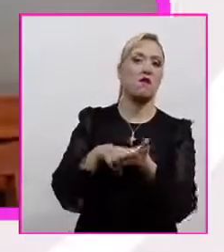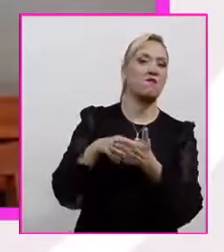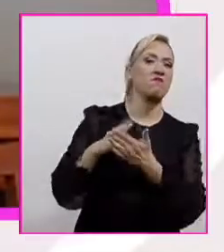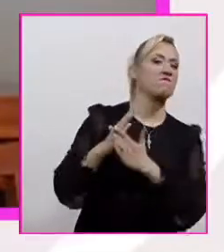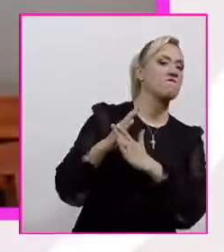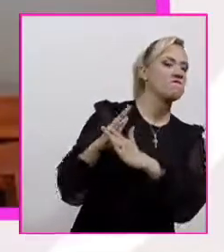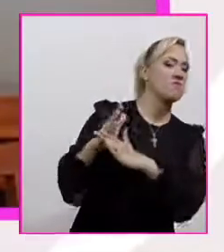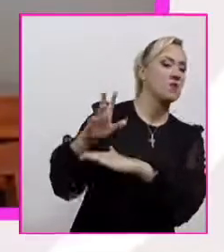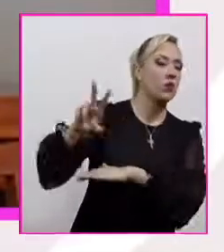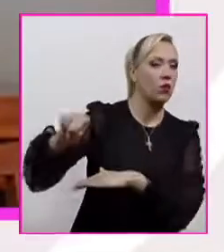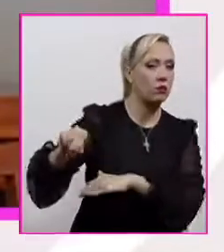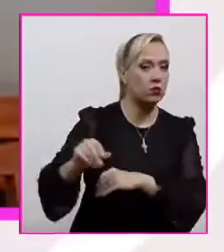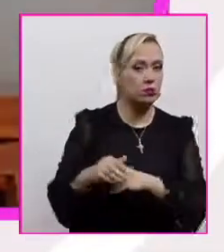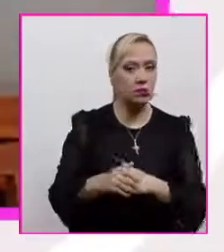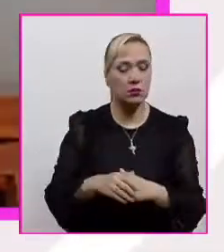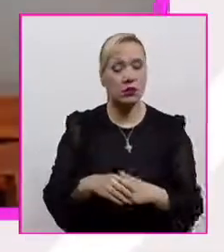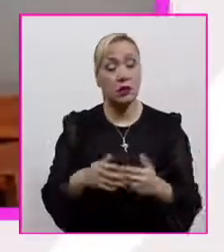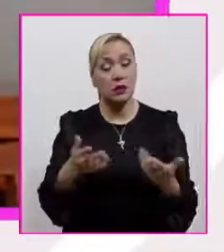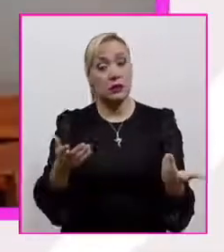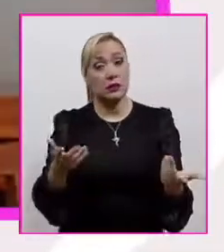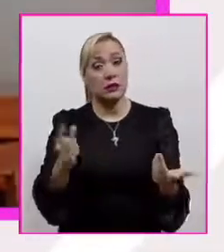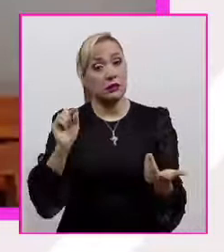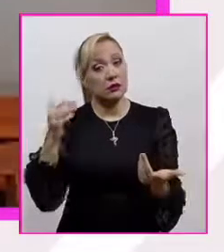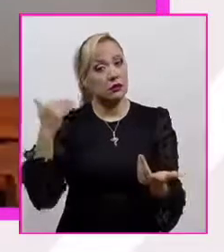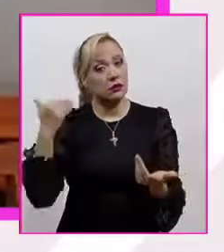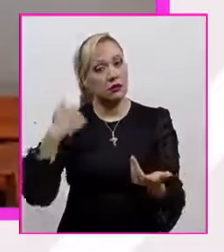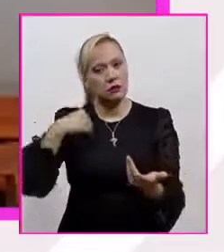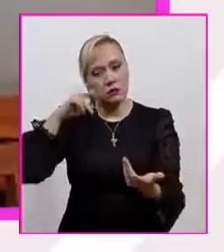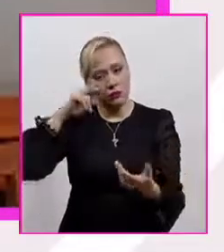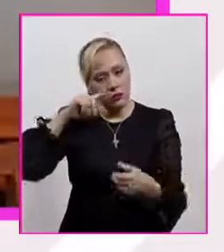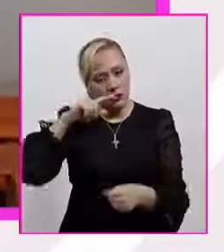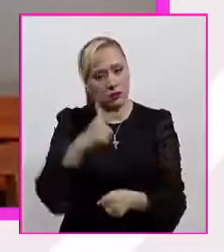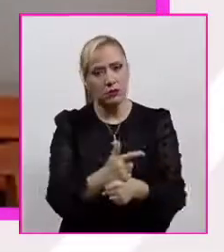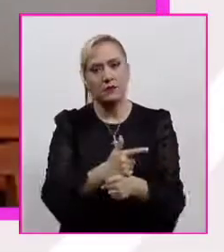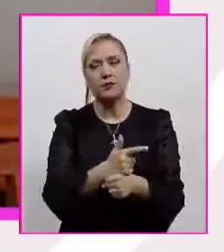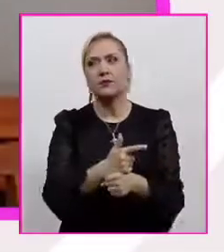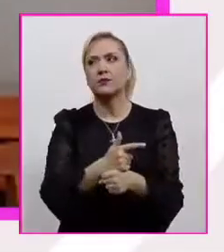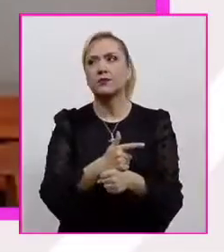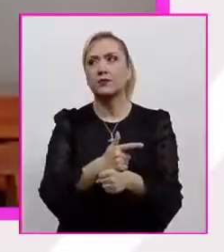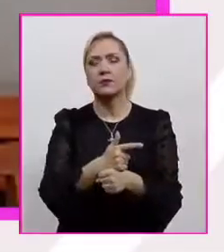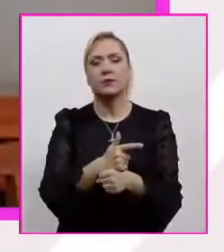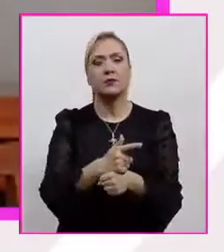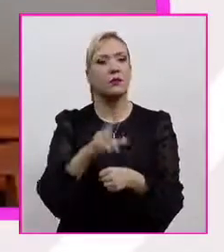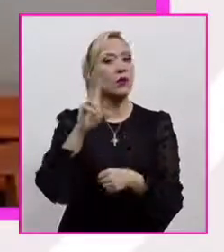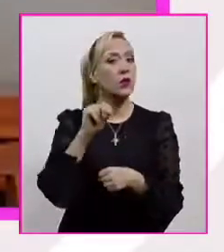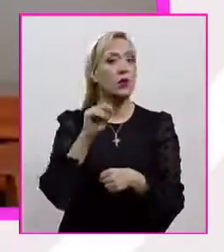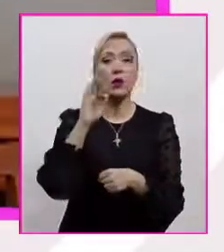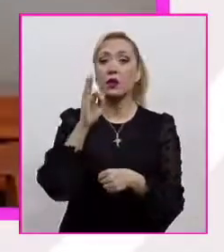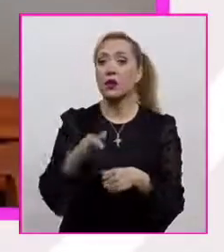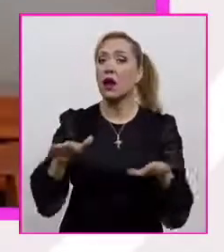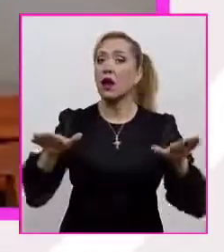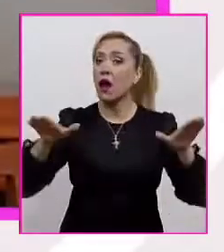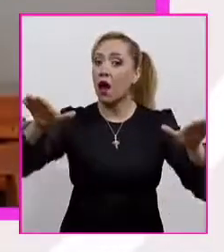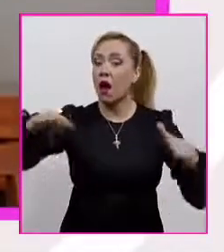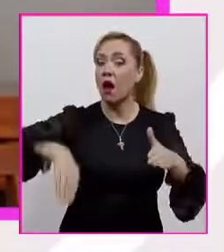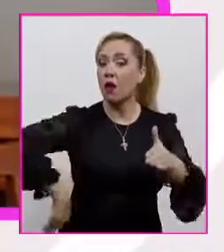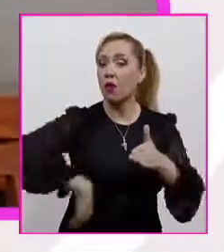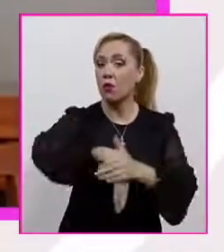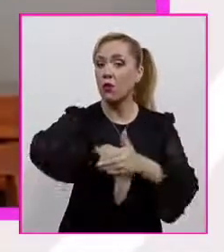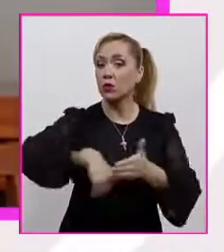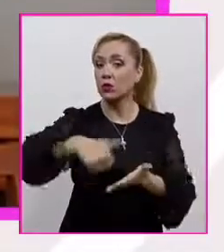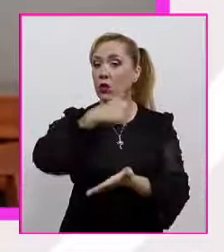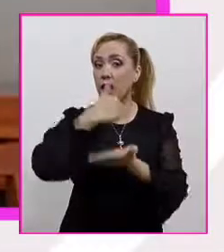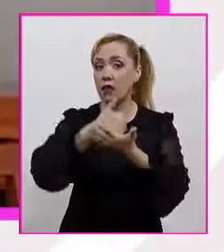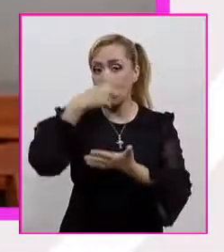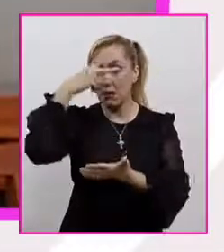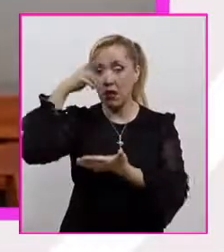ejemplo también que tuvimos recientemente que fue por rechazos en el Aeropuerto Internacional de la Ciudad de